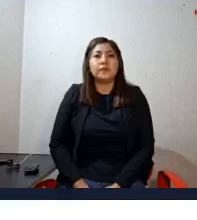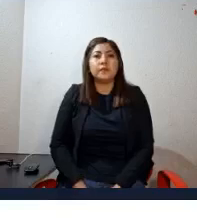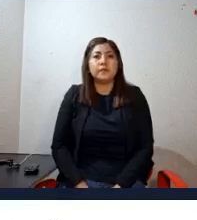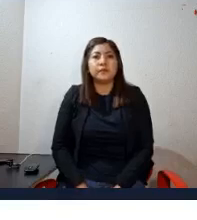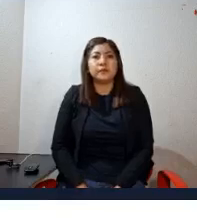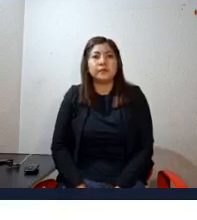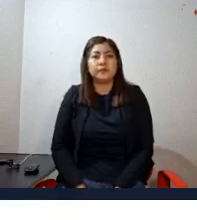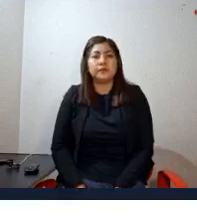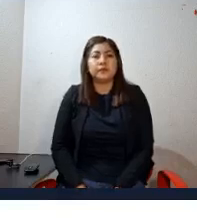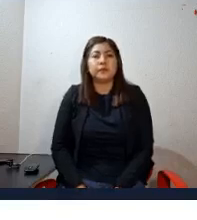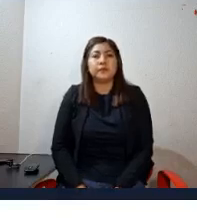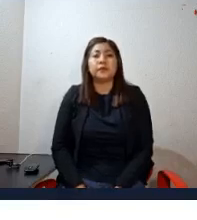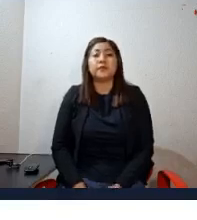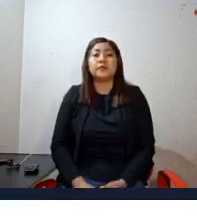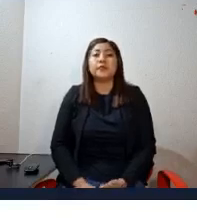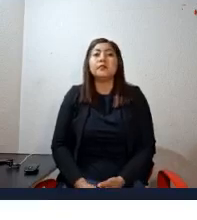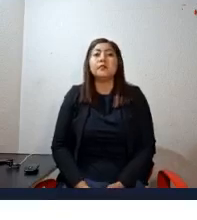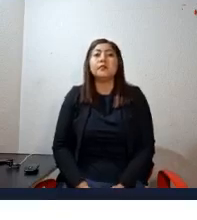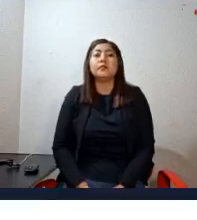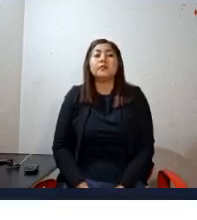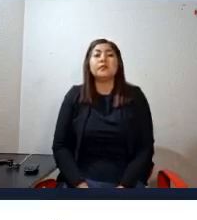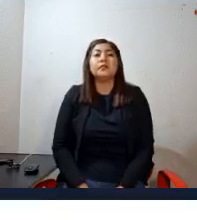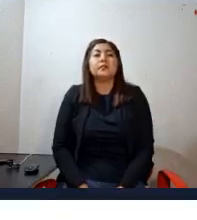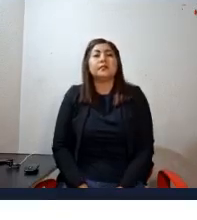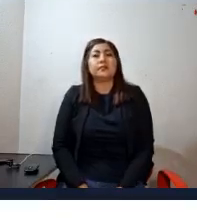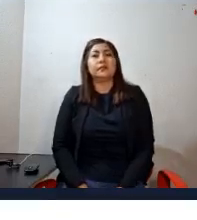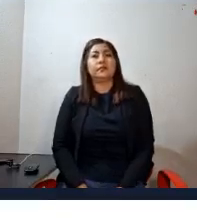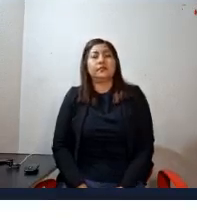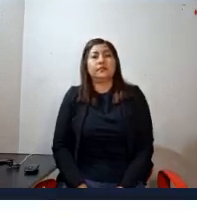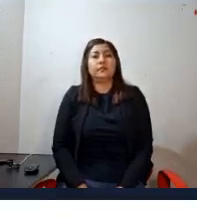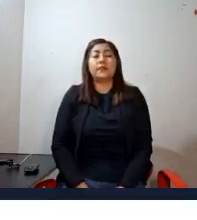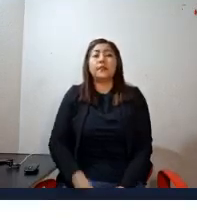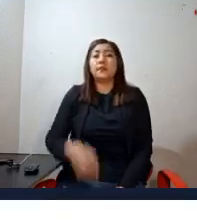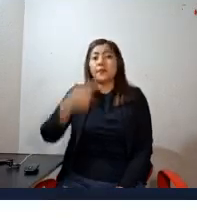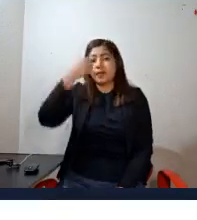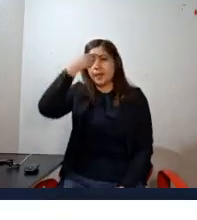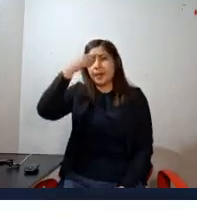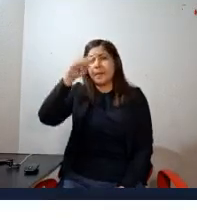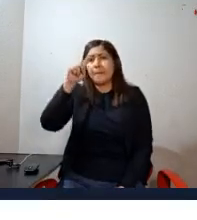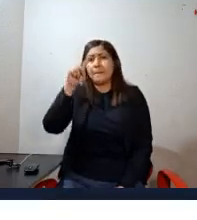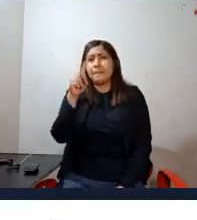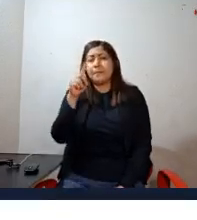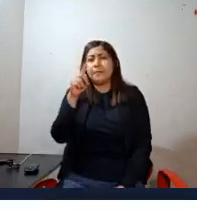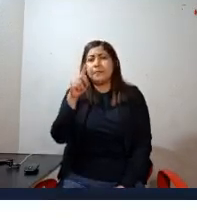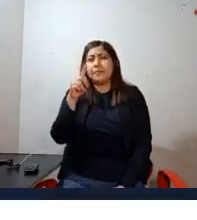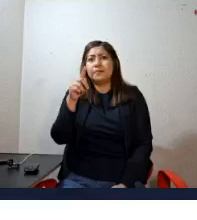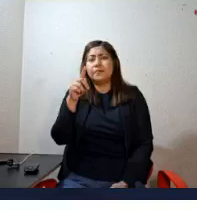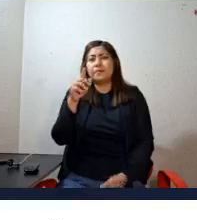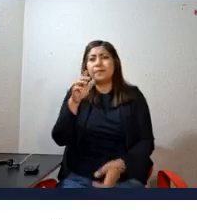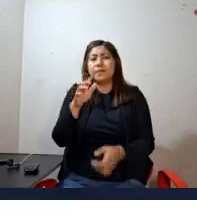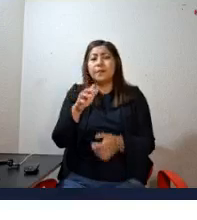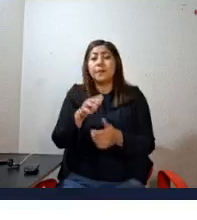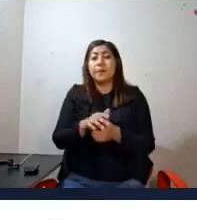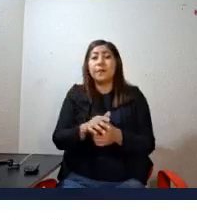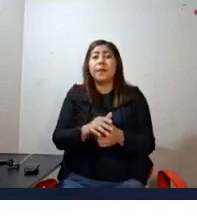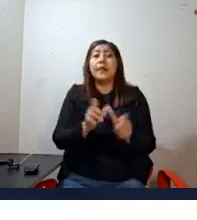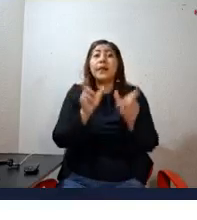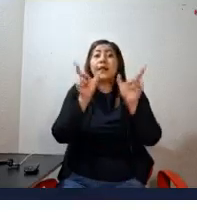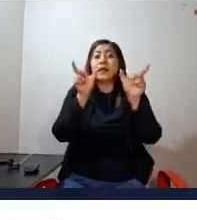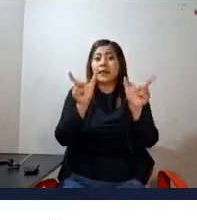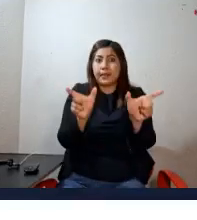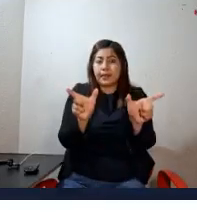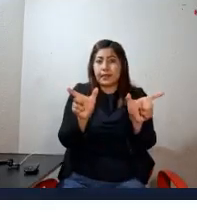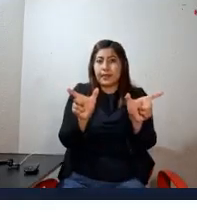fisenet.fgr.org.mx, que es FICEL, para que, bueno, pues ahí estarían atendiendo todos relacionado a